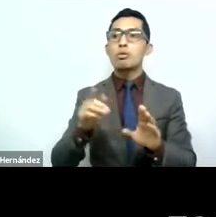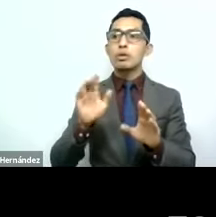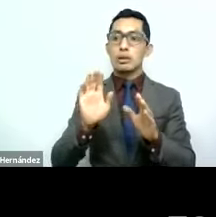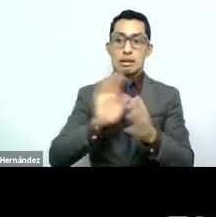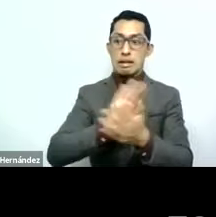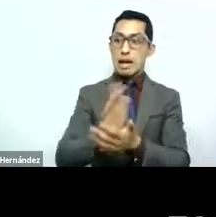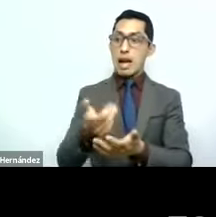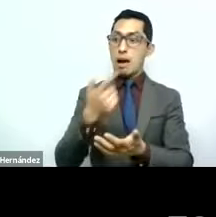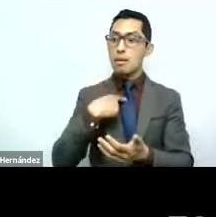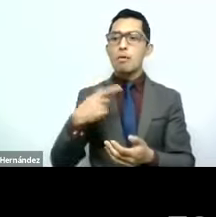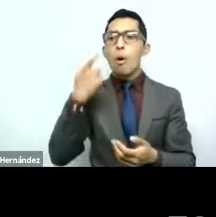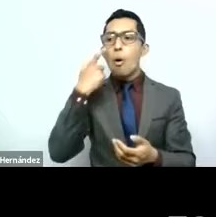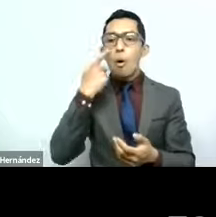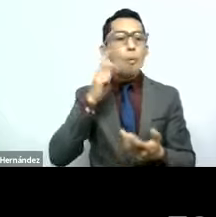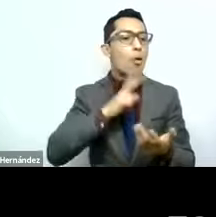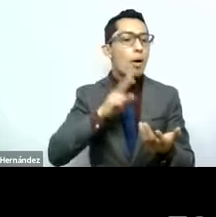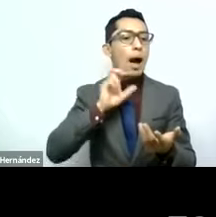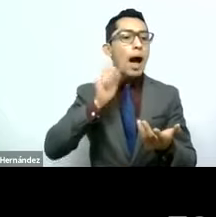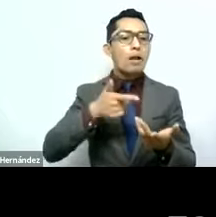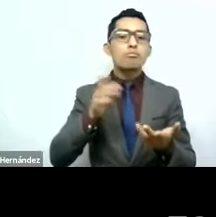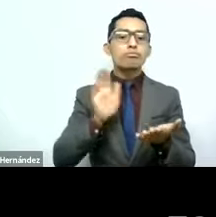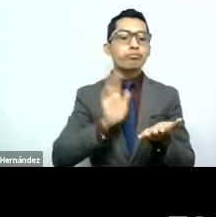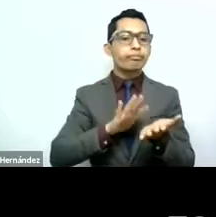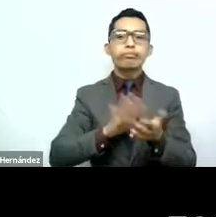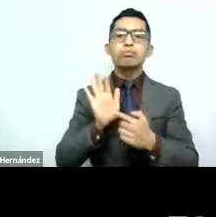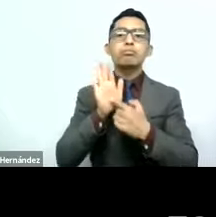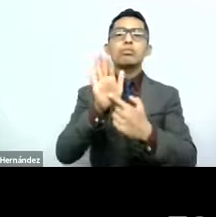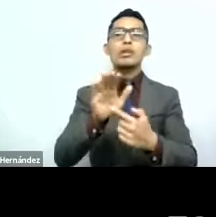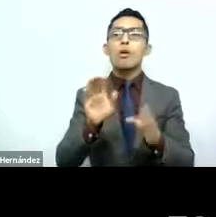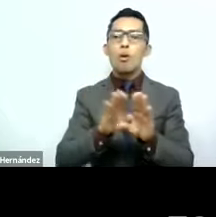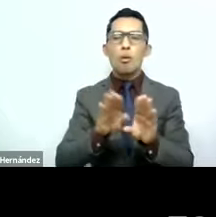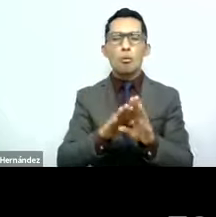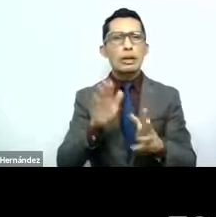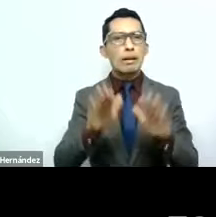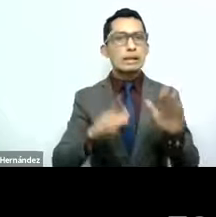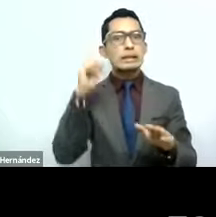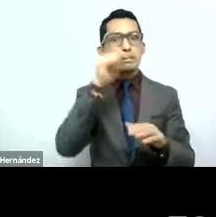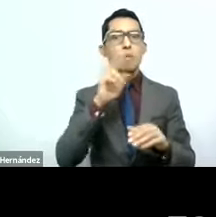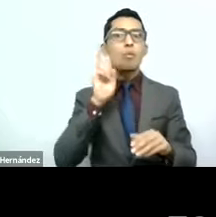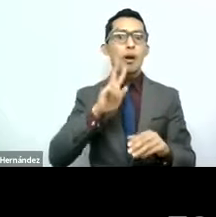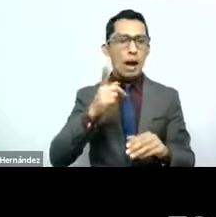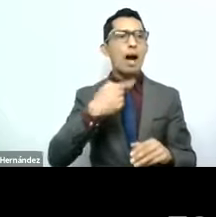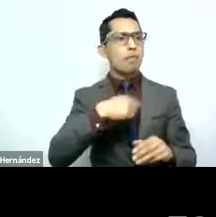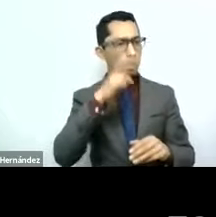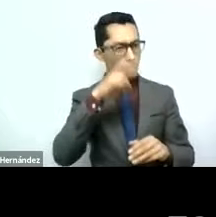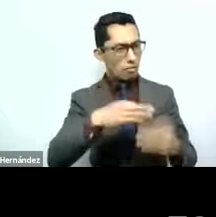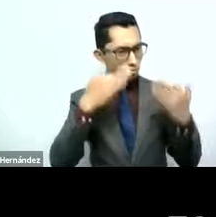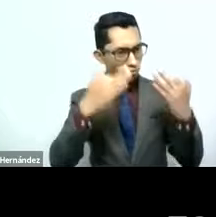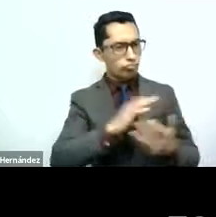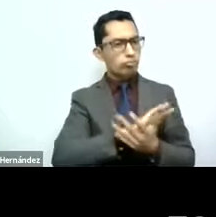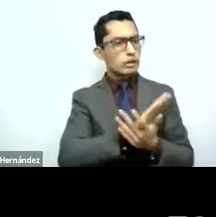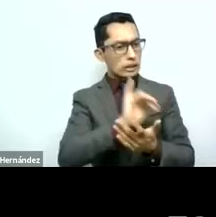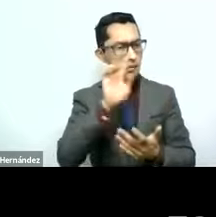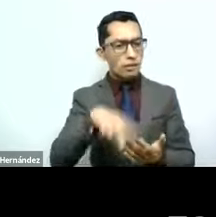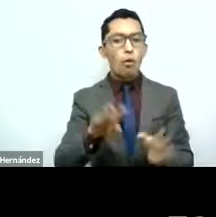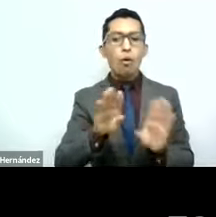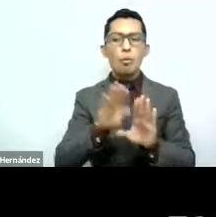Creo que hace falta mucho contribuir a desarrollar desde la teoría y también desde la